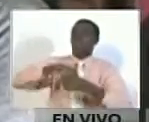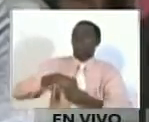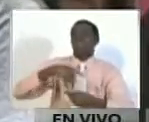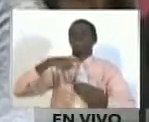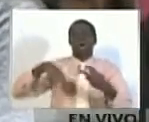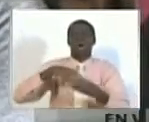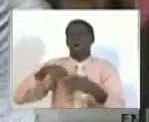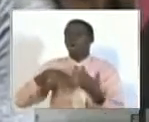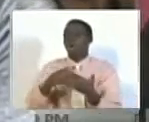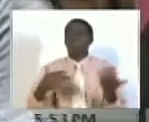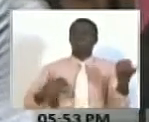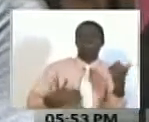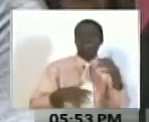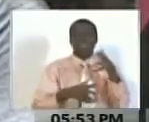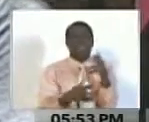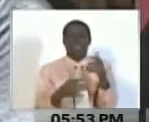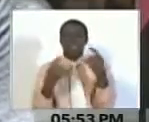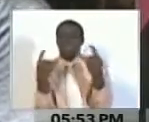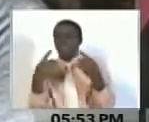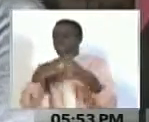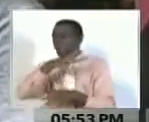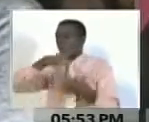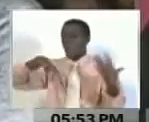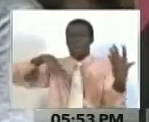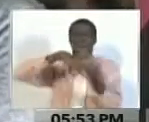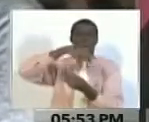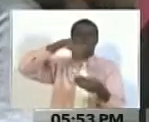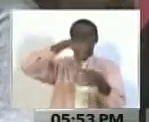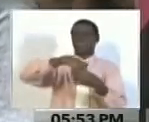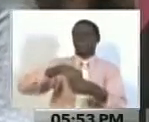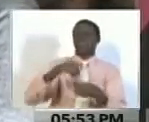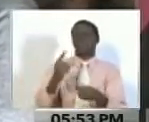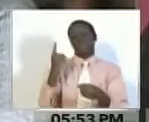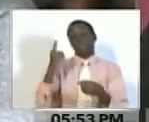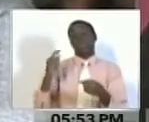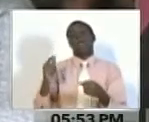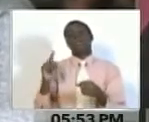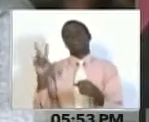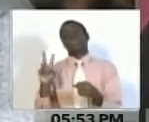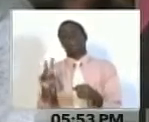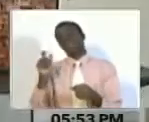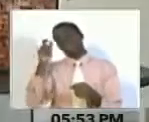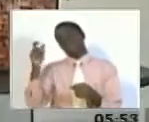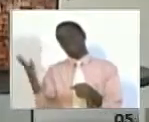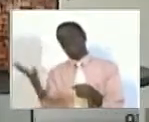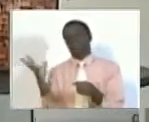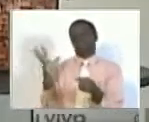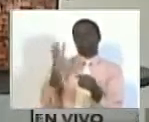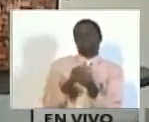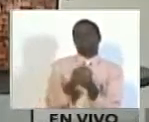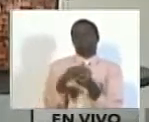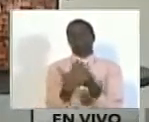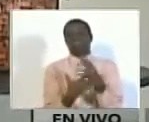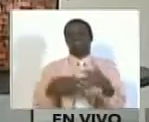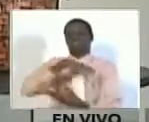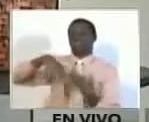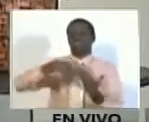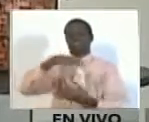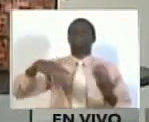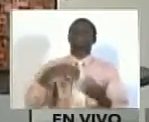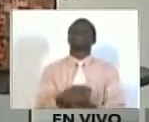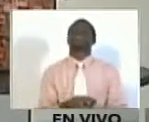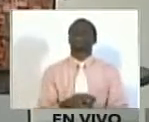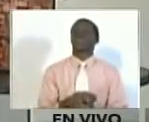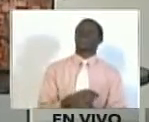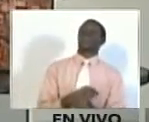dancehall, world music, con, por supuesto, nuestros tambores venezolanos en primer lugar en todo momento. Fíjense, escuchar este tipo